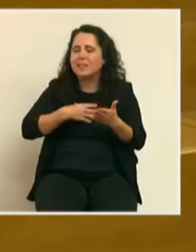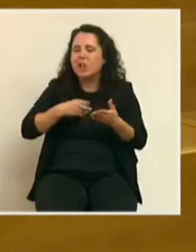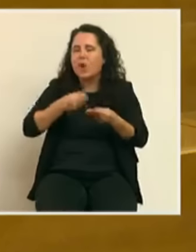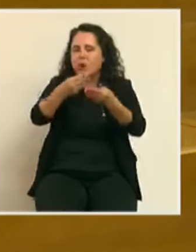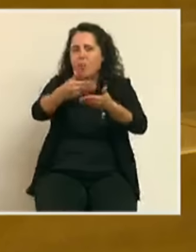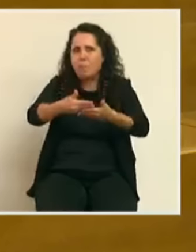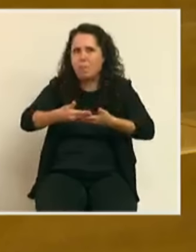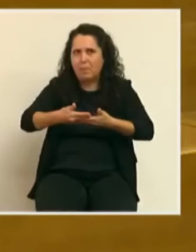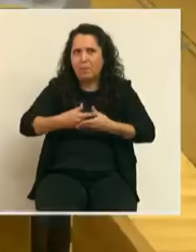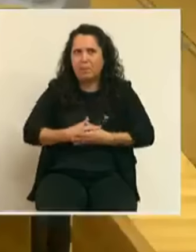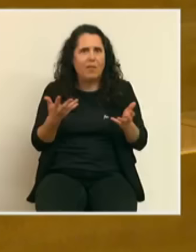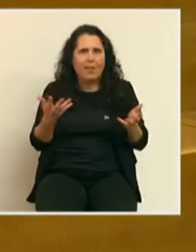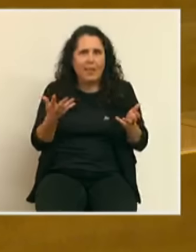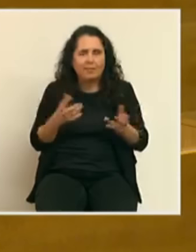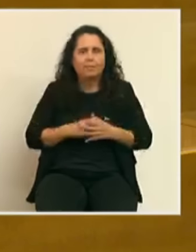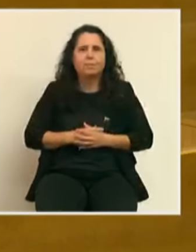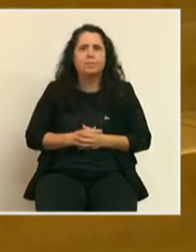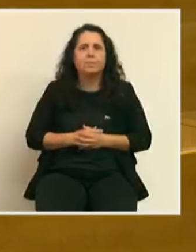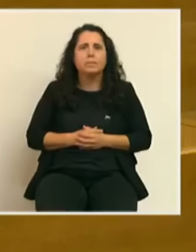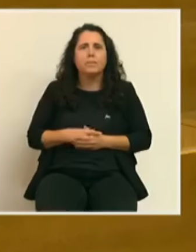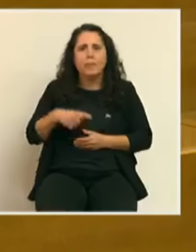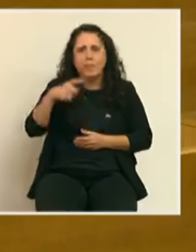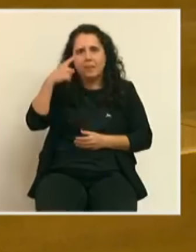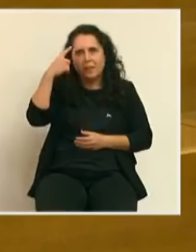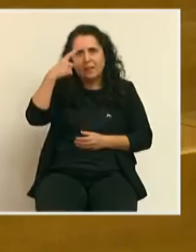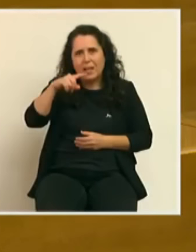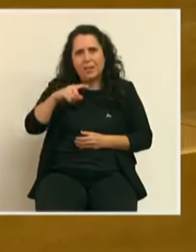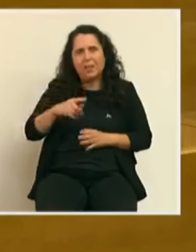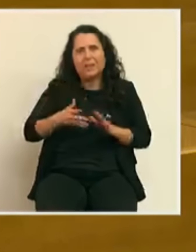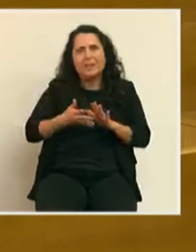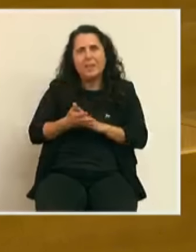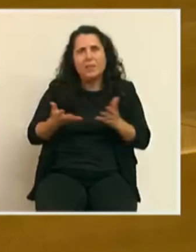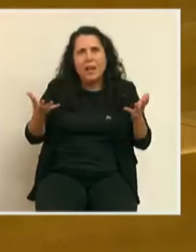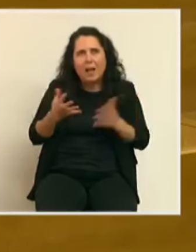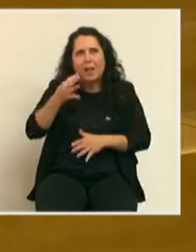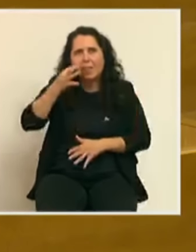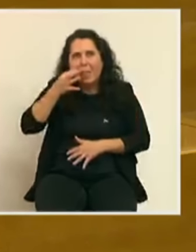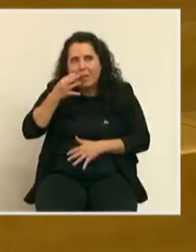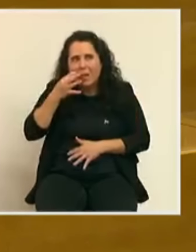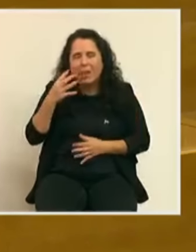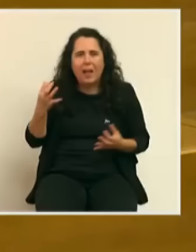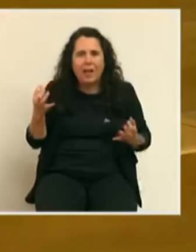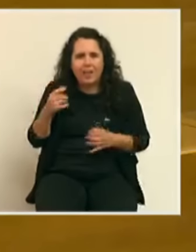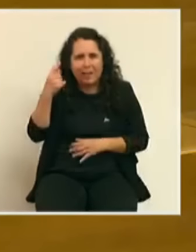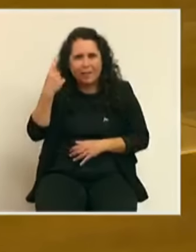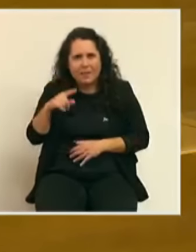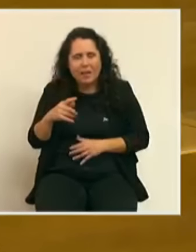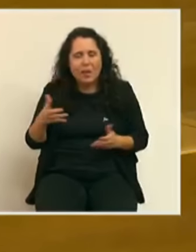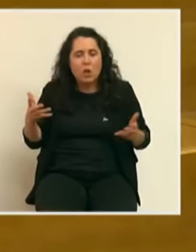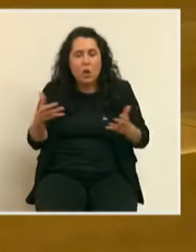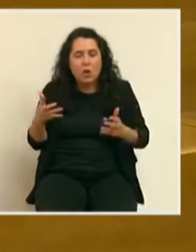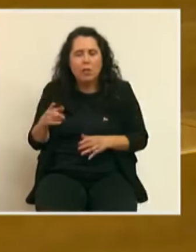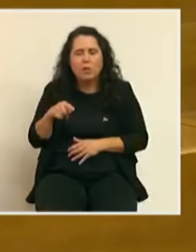que va a dir vostè así un día. ¿Y sabe lo que es greu de veridad? Lo greu es que